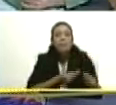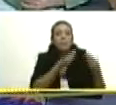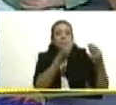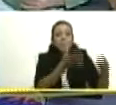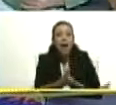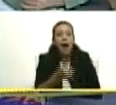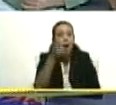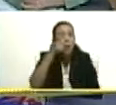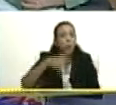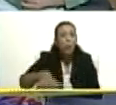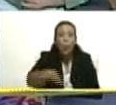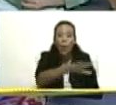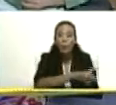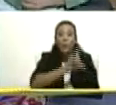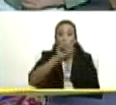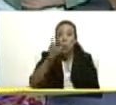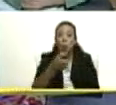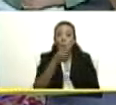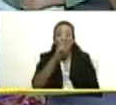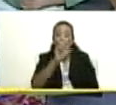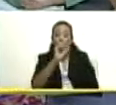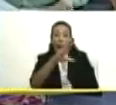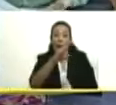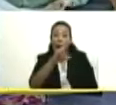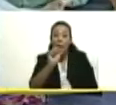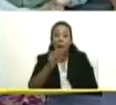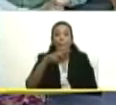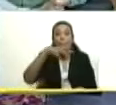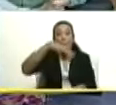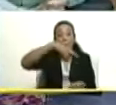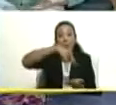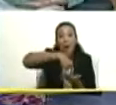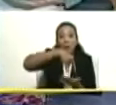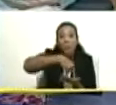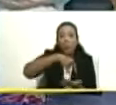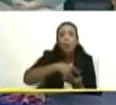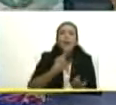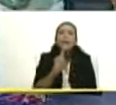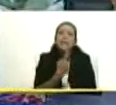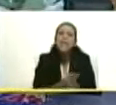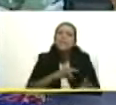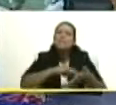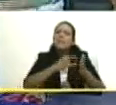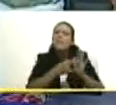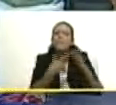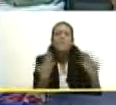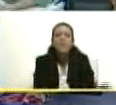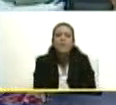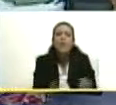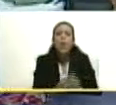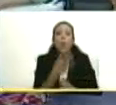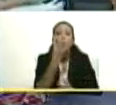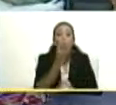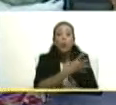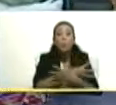de Guacara, al pueblo carabueño, al pueblo de Venezuela, que le digan lo que significa tener